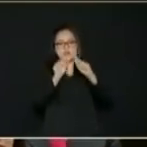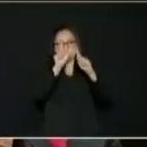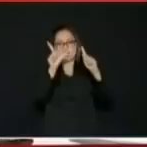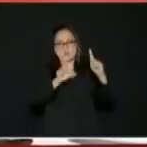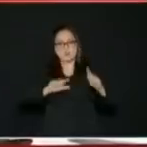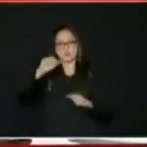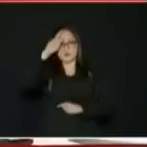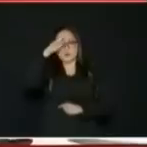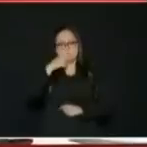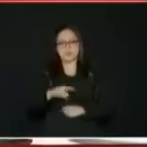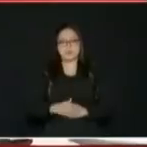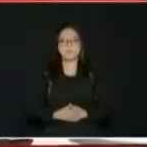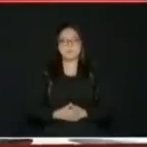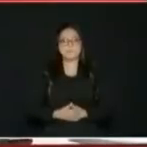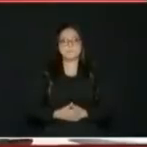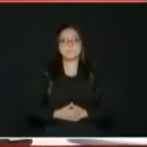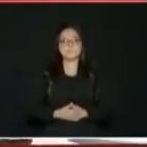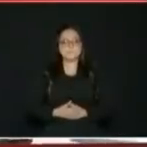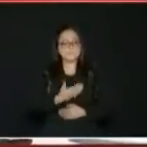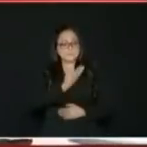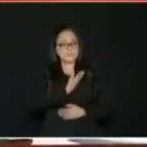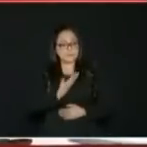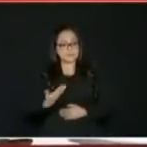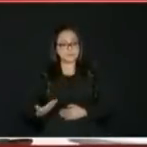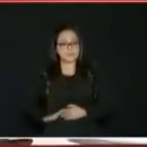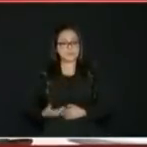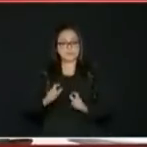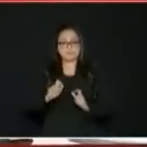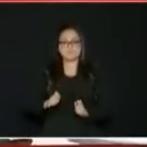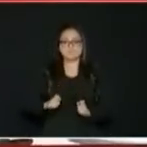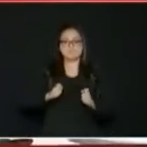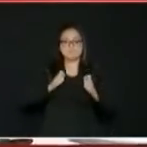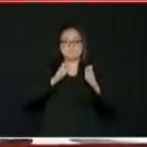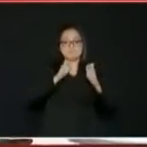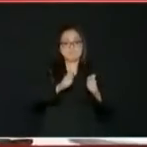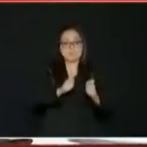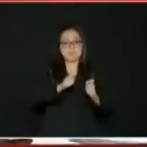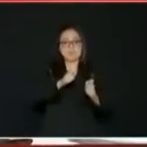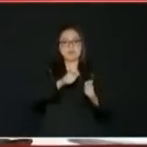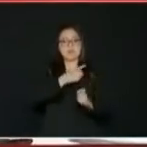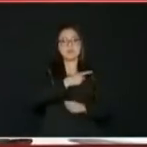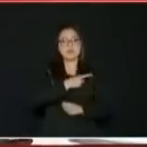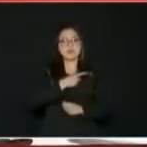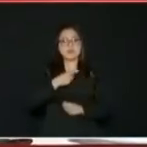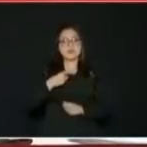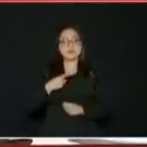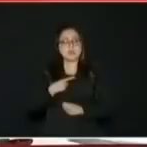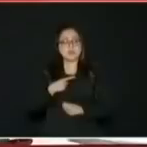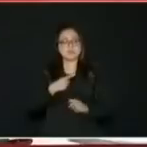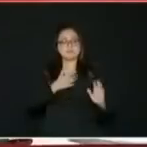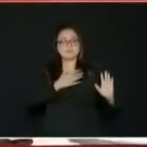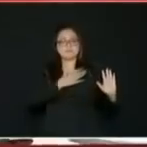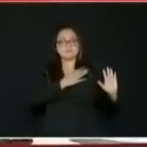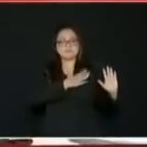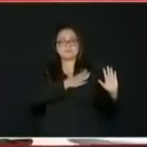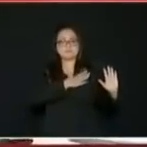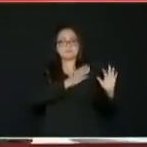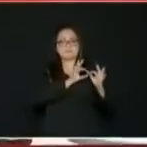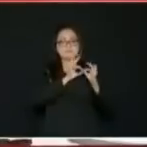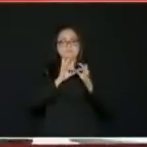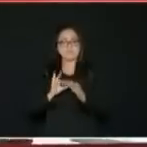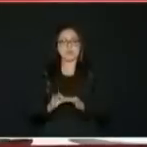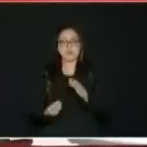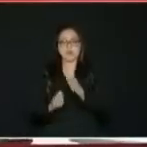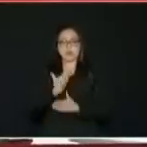el presidente, al tomar posesión de su cargo, rendirá la protesta como